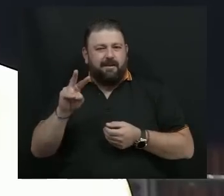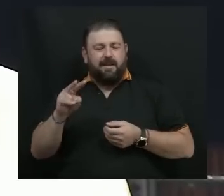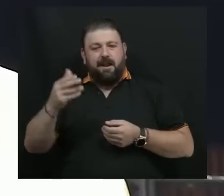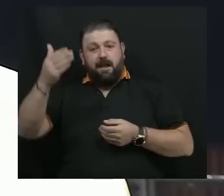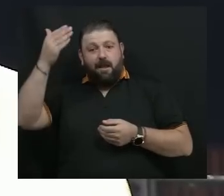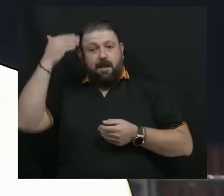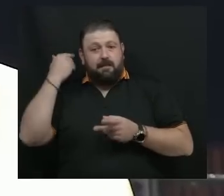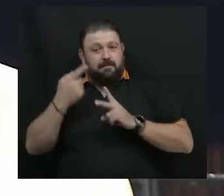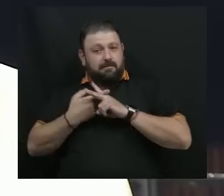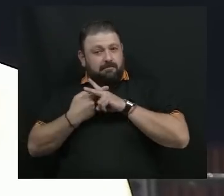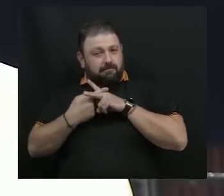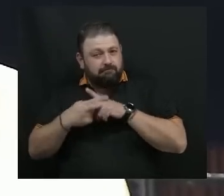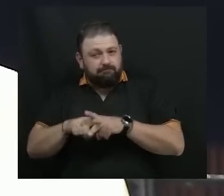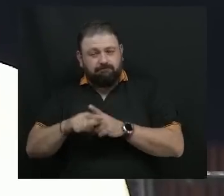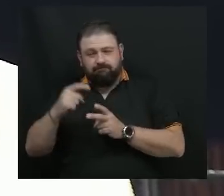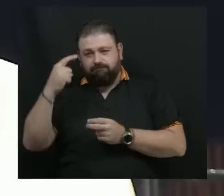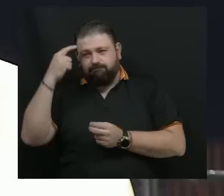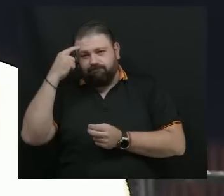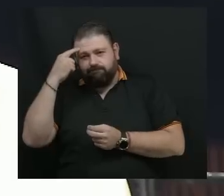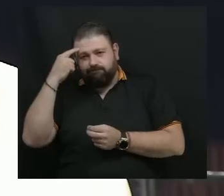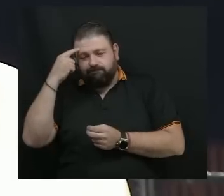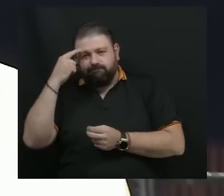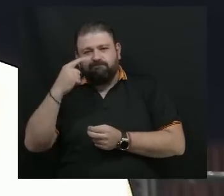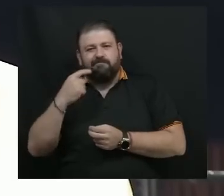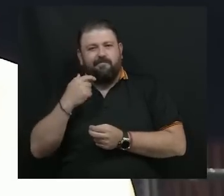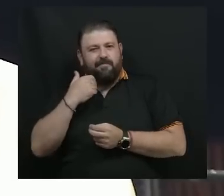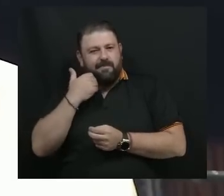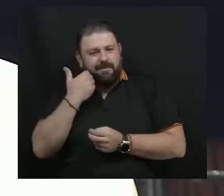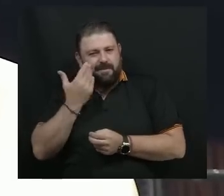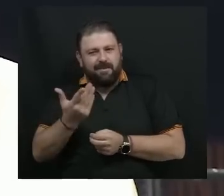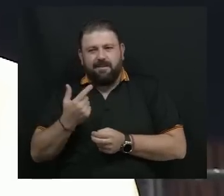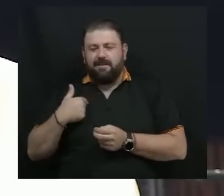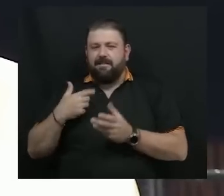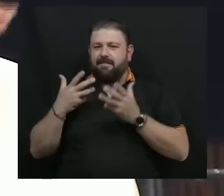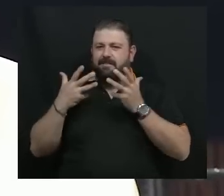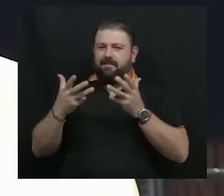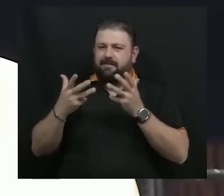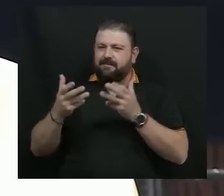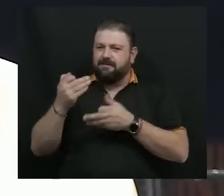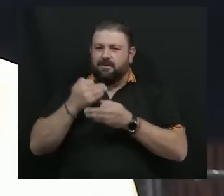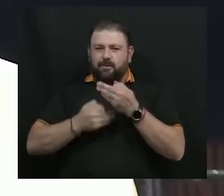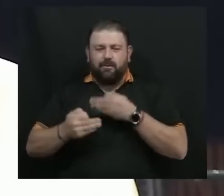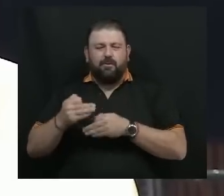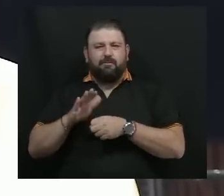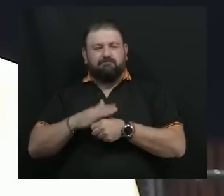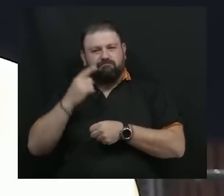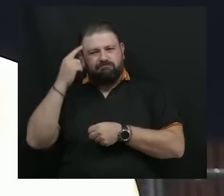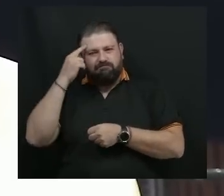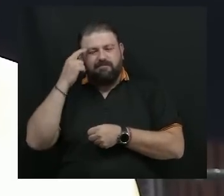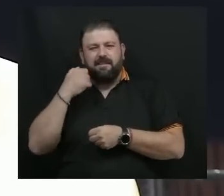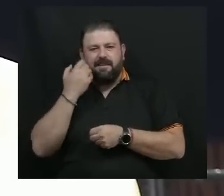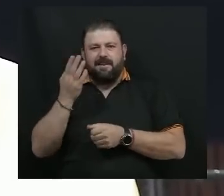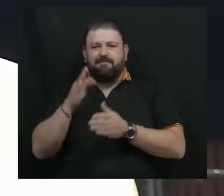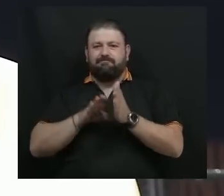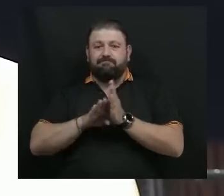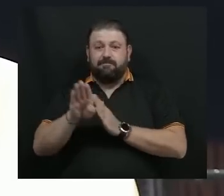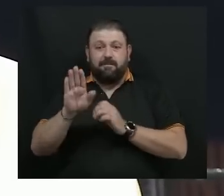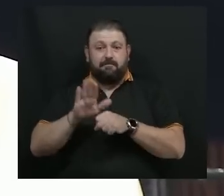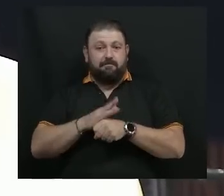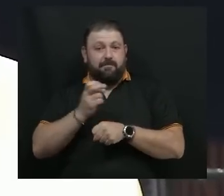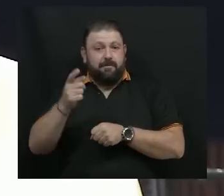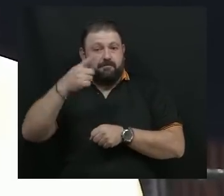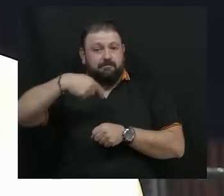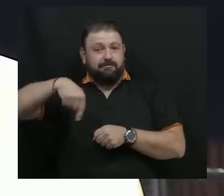6 distribuidores, 6 empresarios independientes, los fundadores. Hoy, gracias al trabajo y a esta visión y a lo que hace el